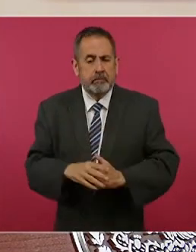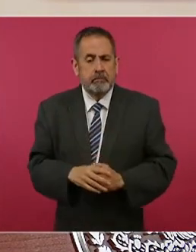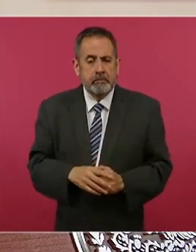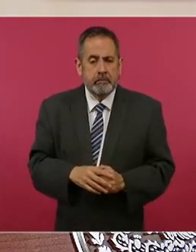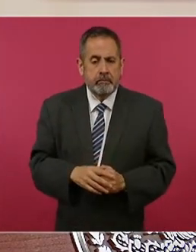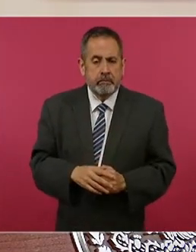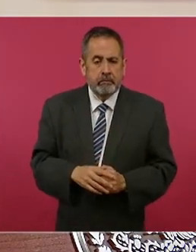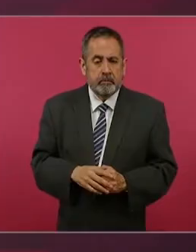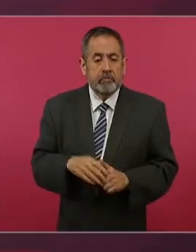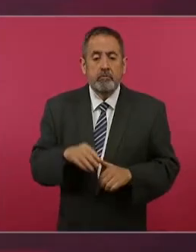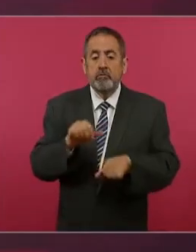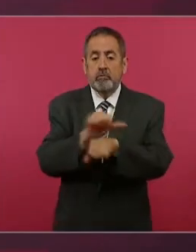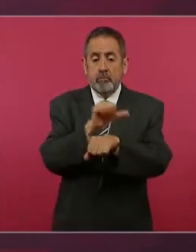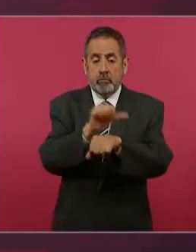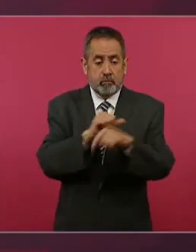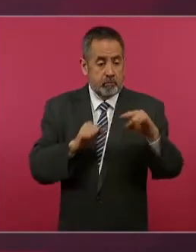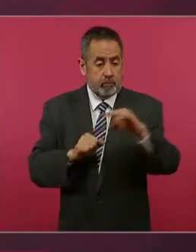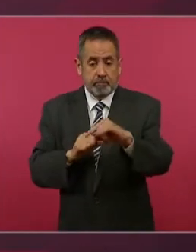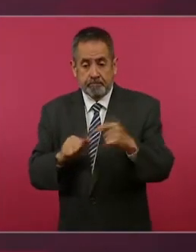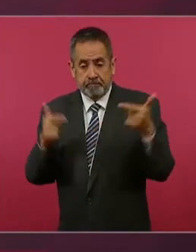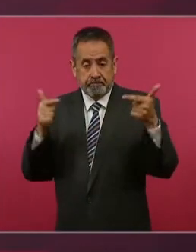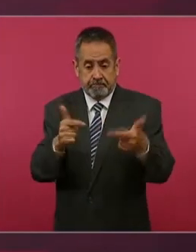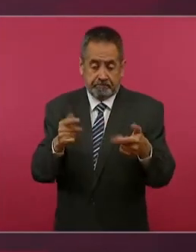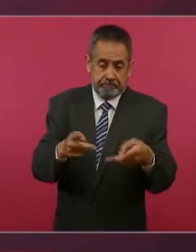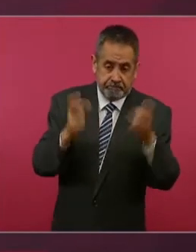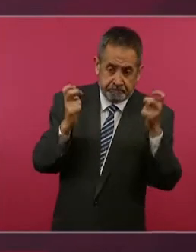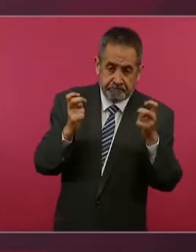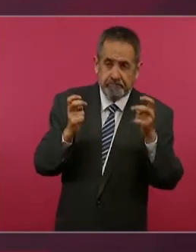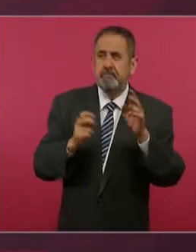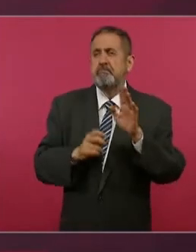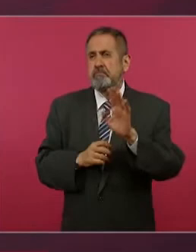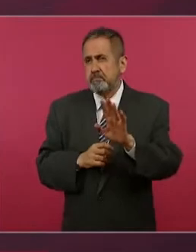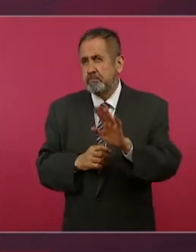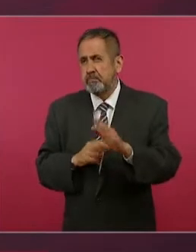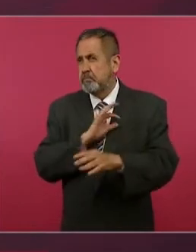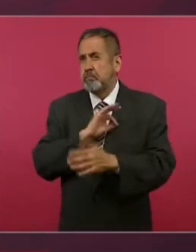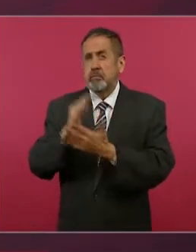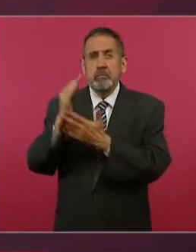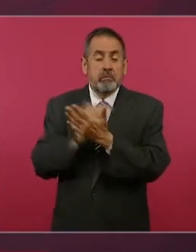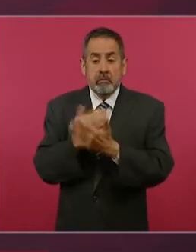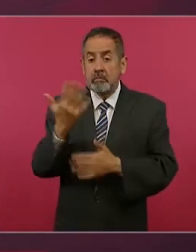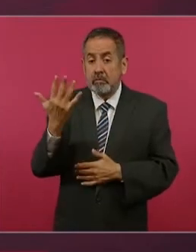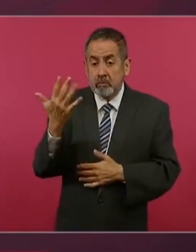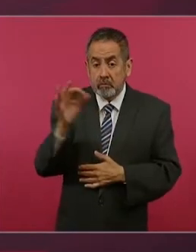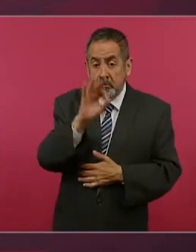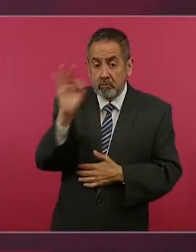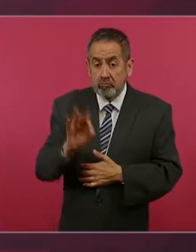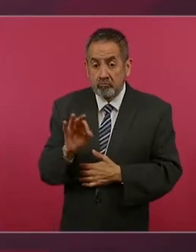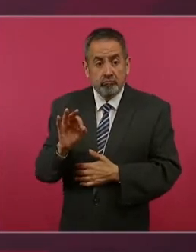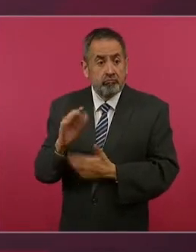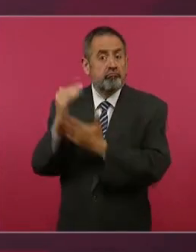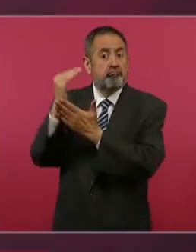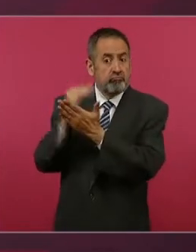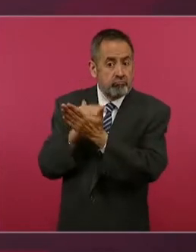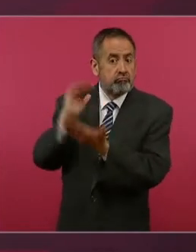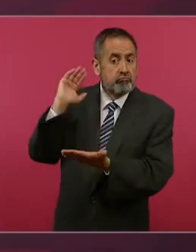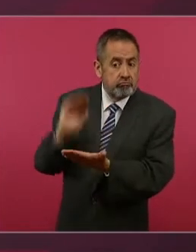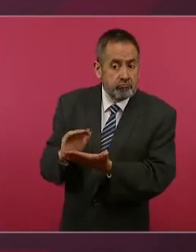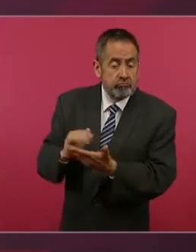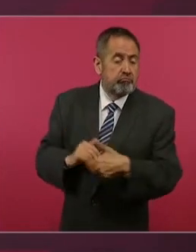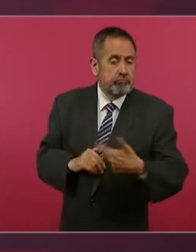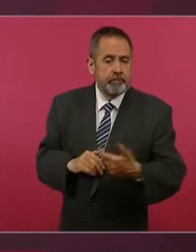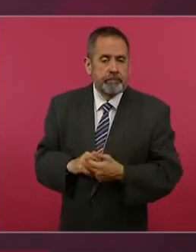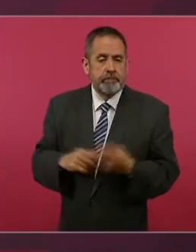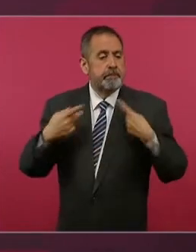El robo de vehículo alrededor del 50%. El robo en